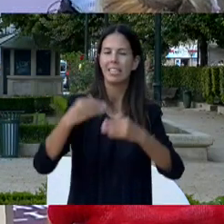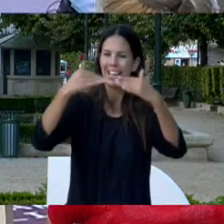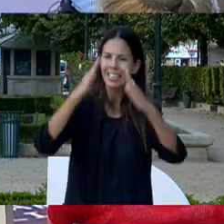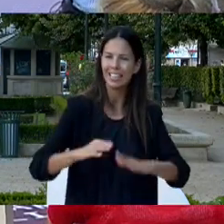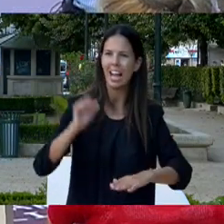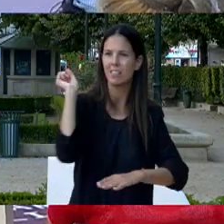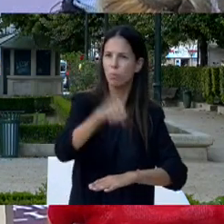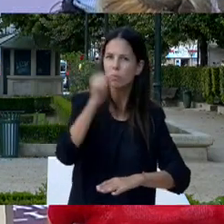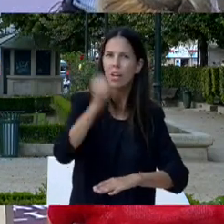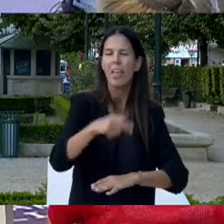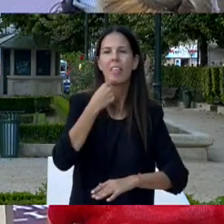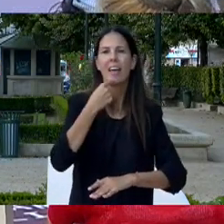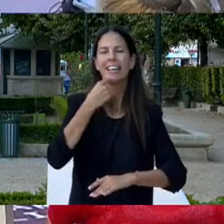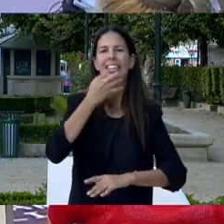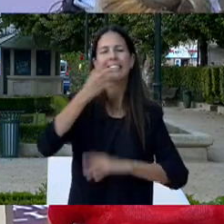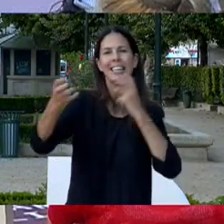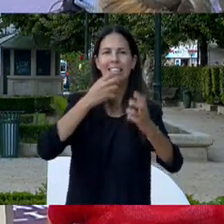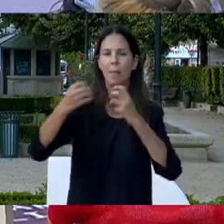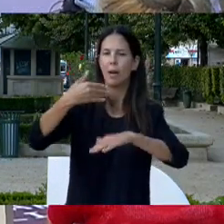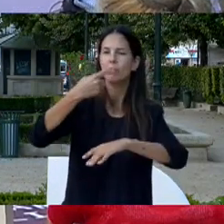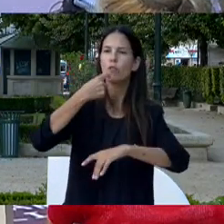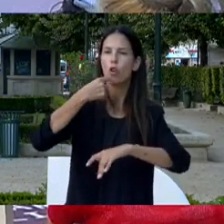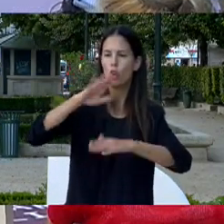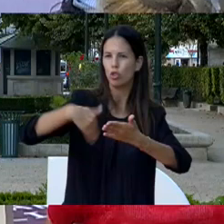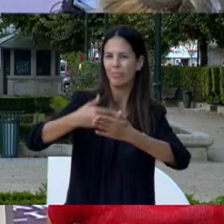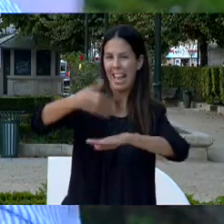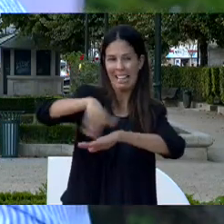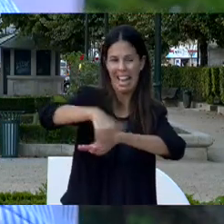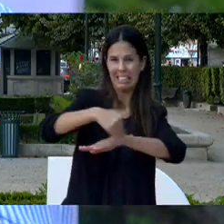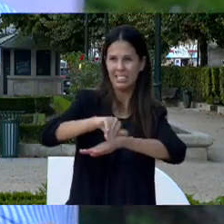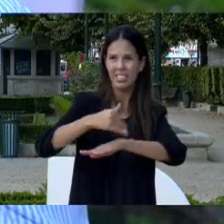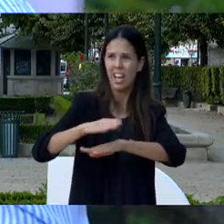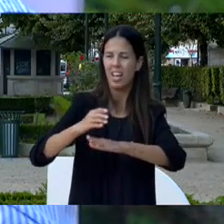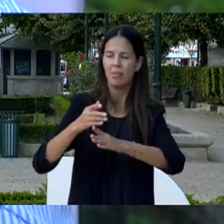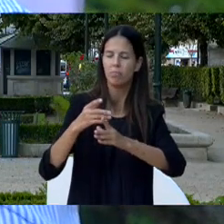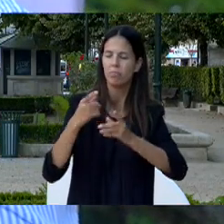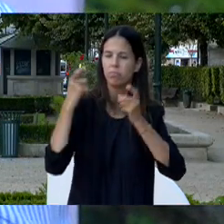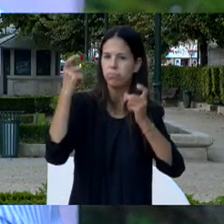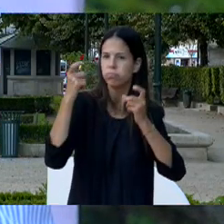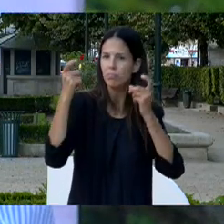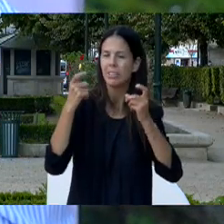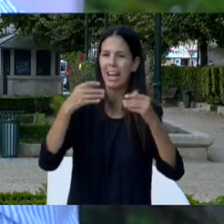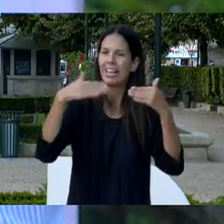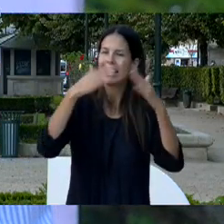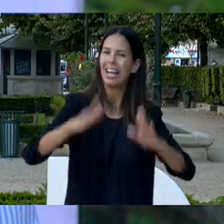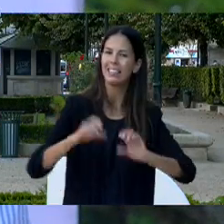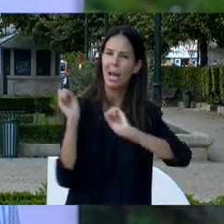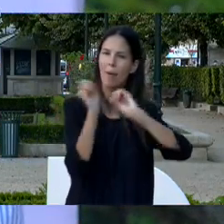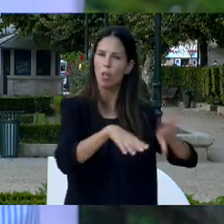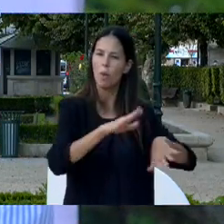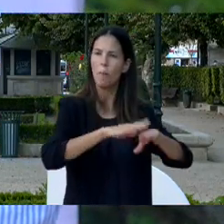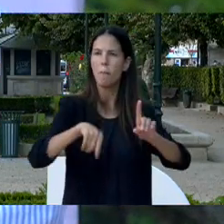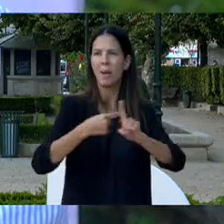gritando rojos á calle, motivándoas para, vamos, forzando que deixaran as súas casas e se sumaran